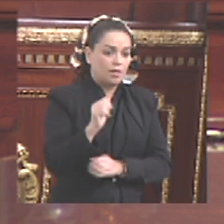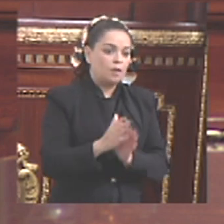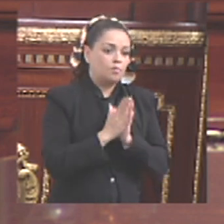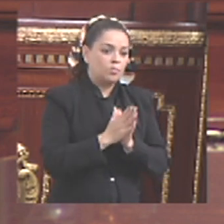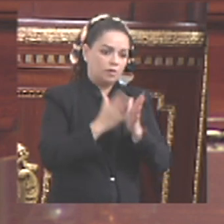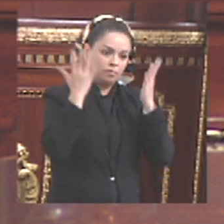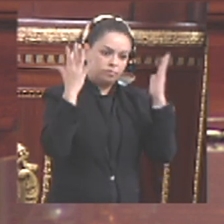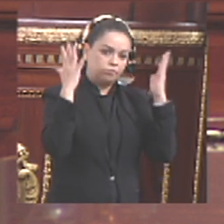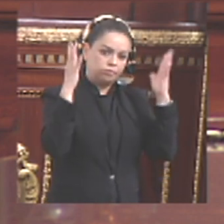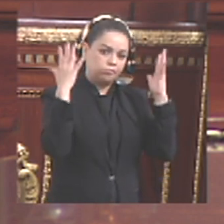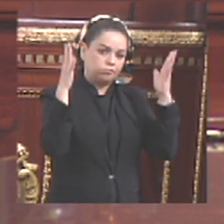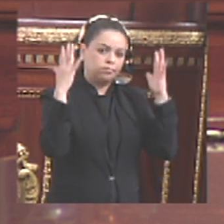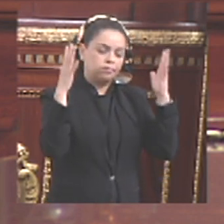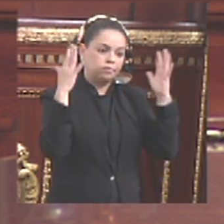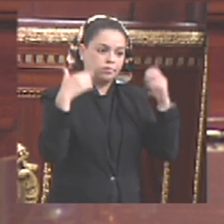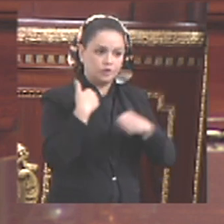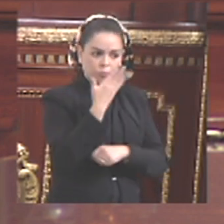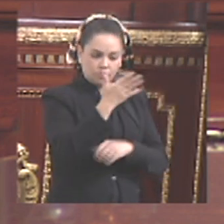aplauso.